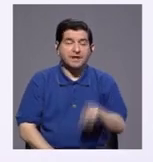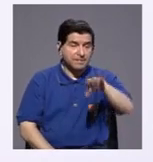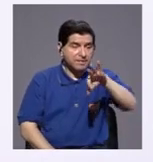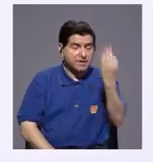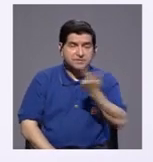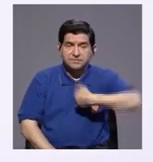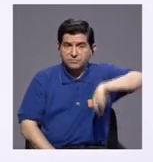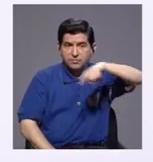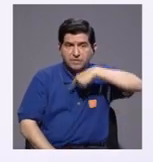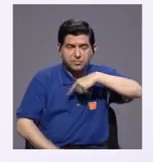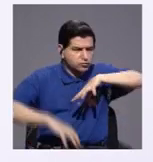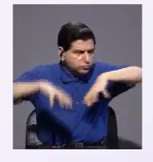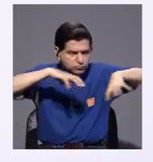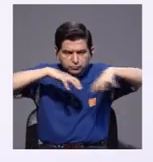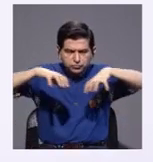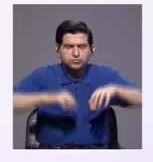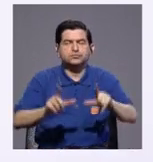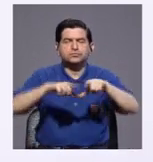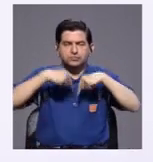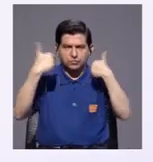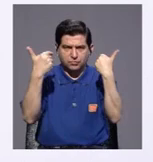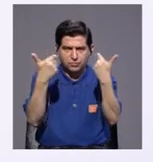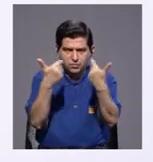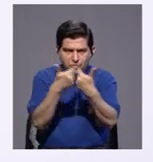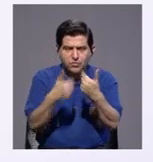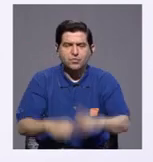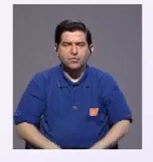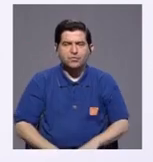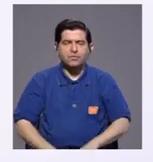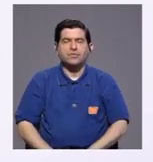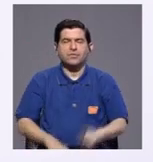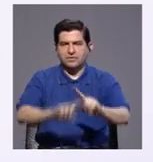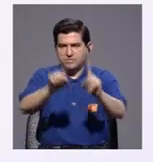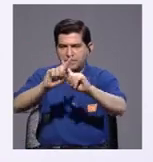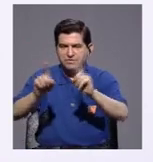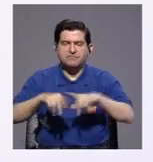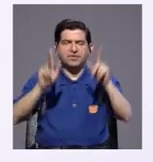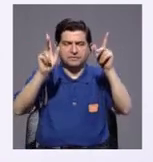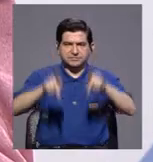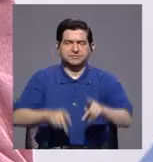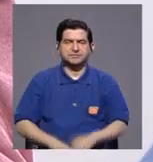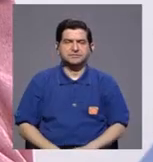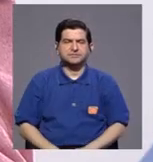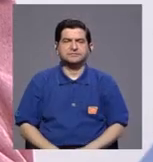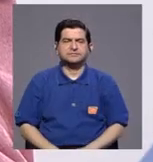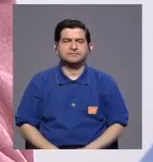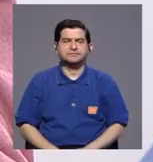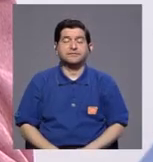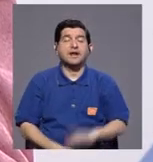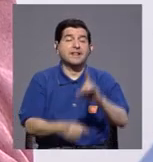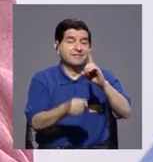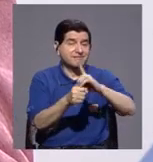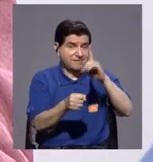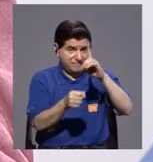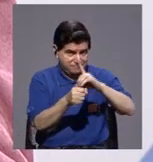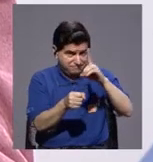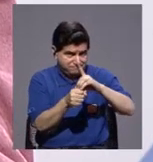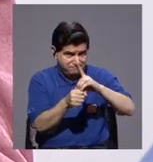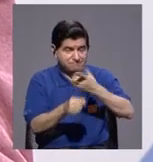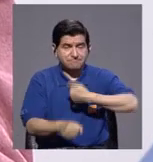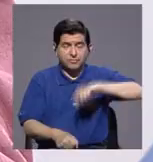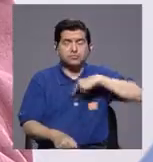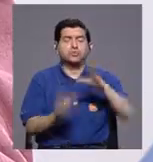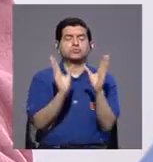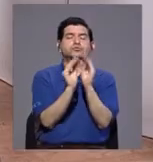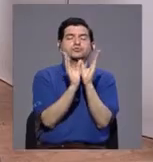como nos hemos movilizado con este grupo de personas con los diputados realizamos